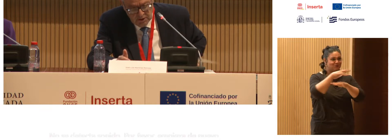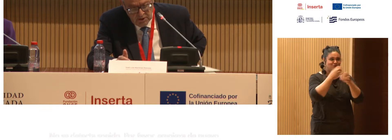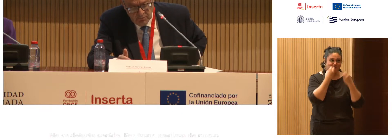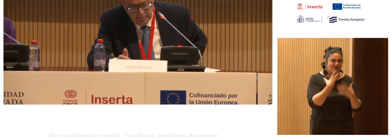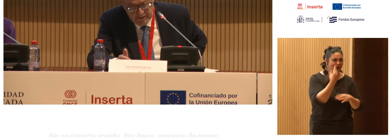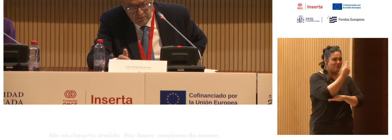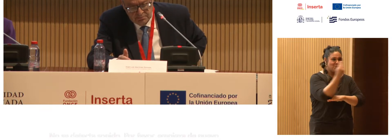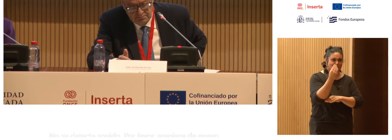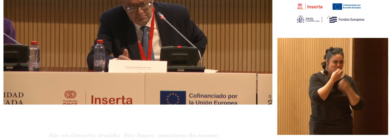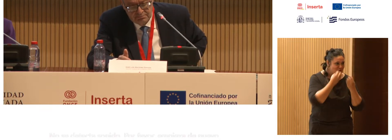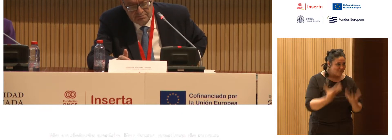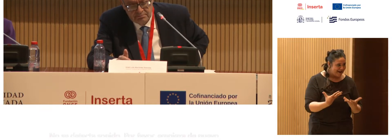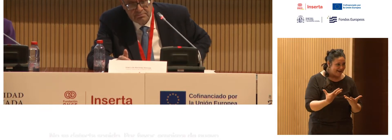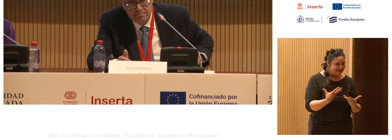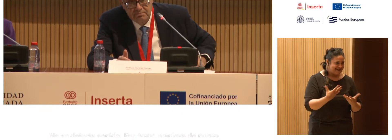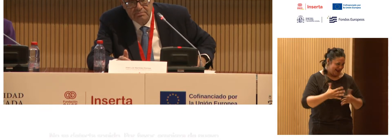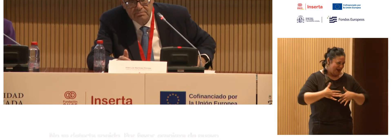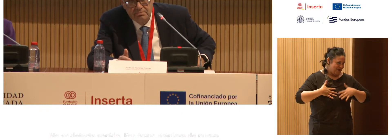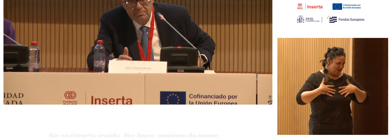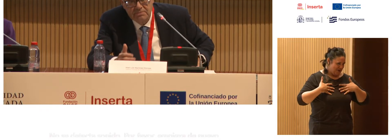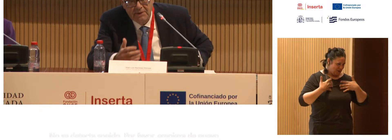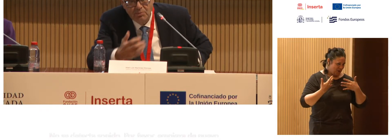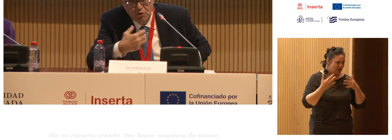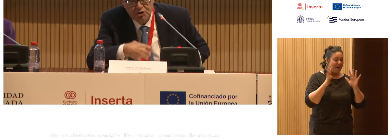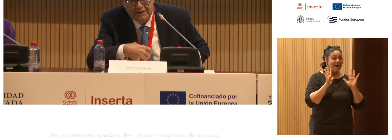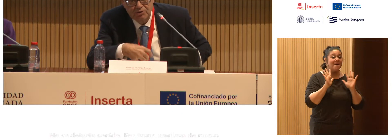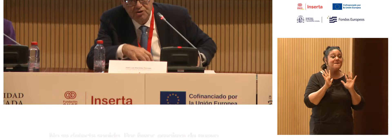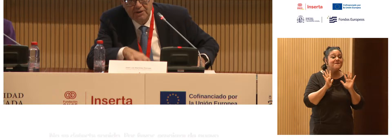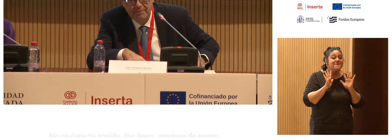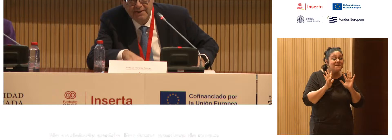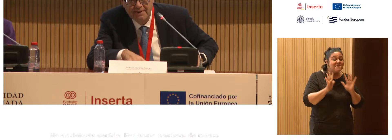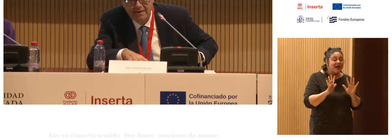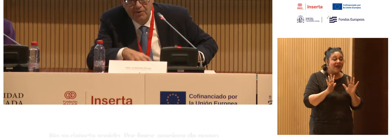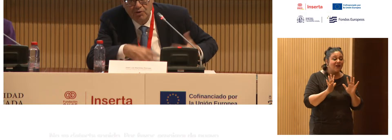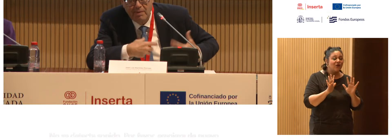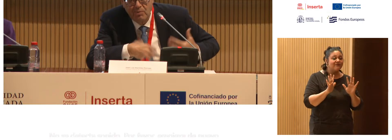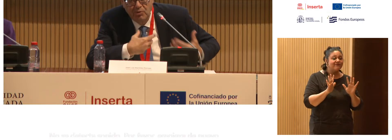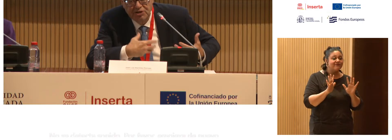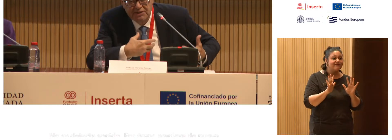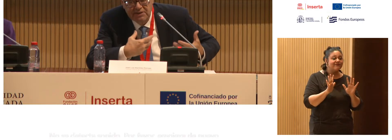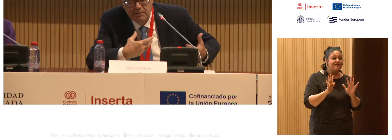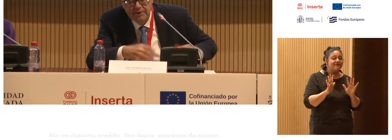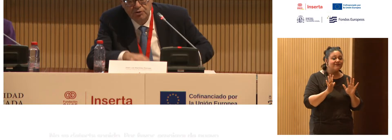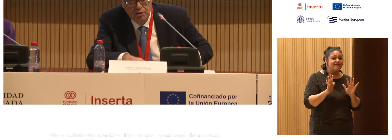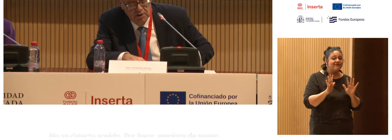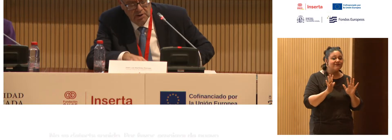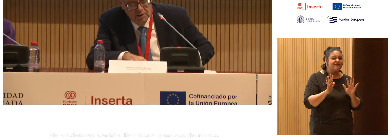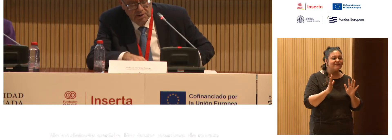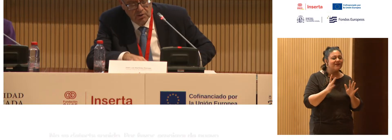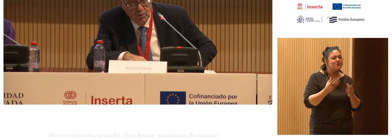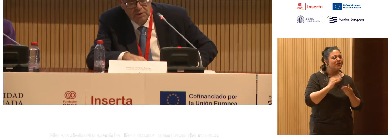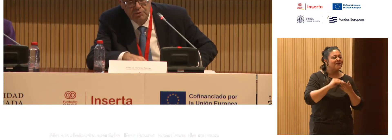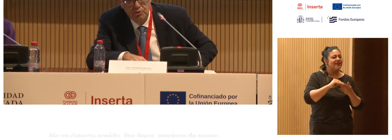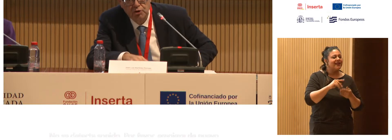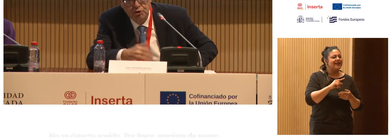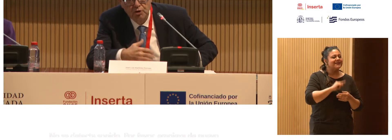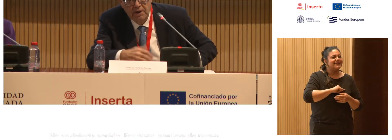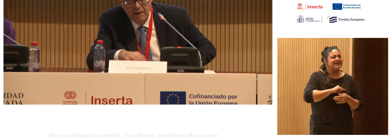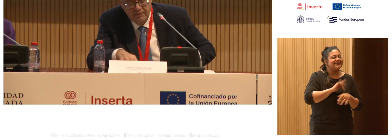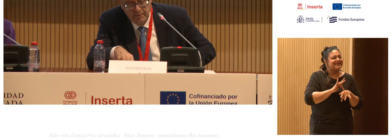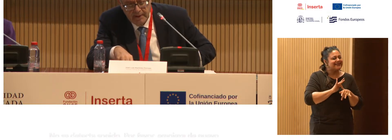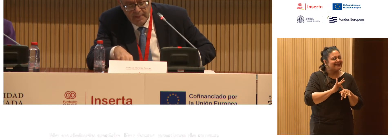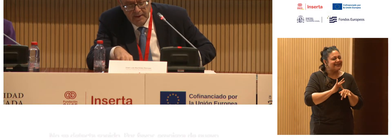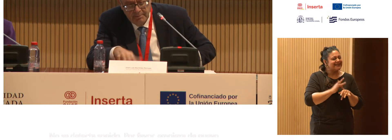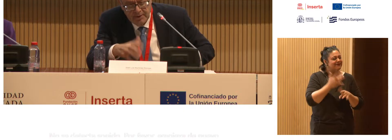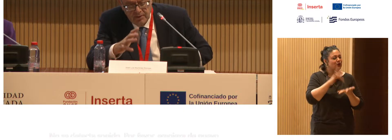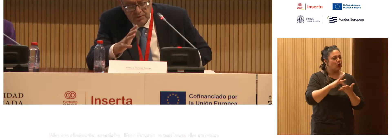monumentos, pero en muchos casos siempre nos vamos muy sensibleros cuando nos tocan